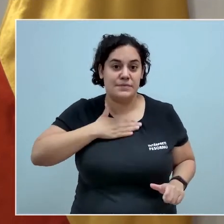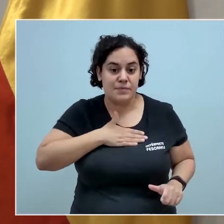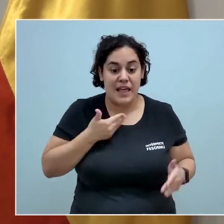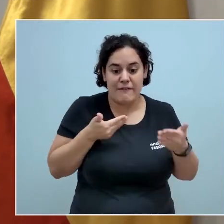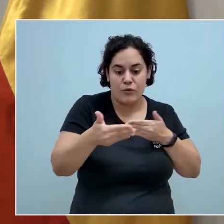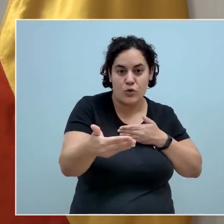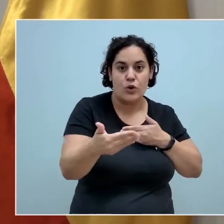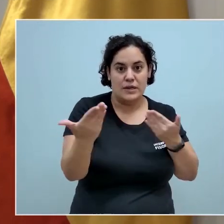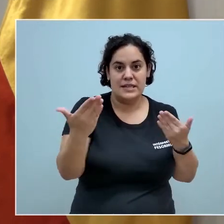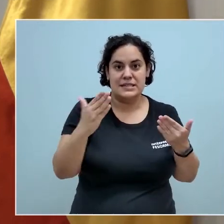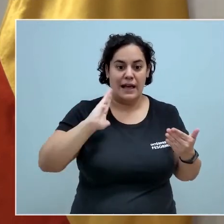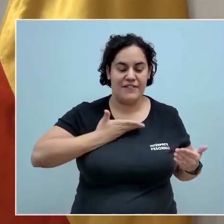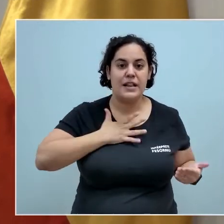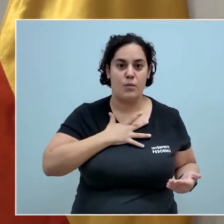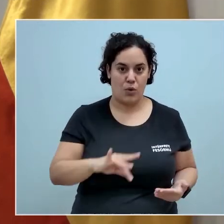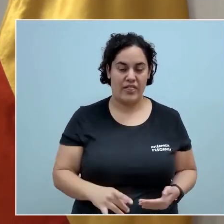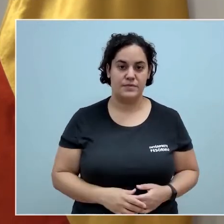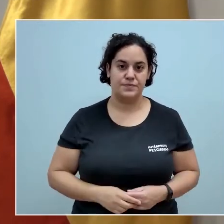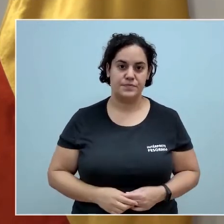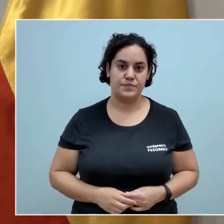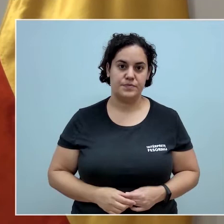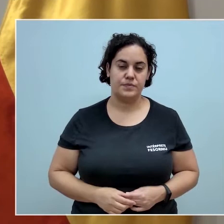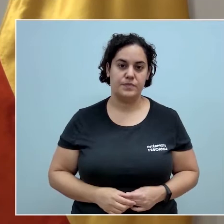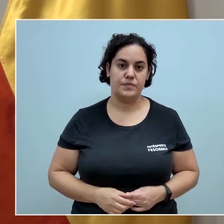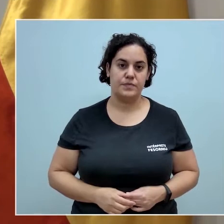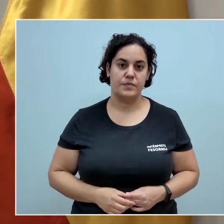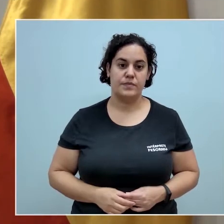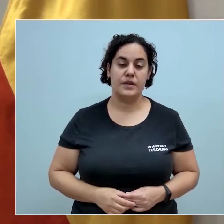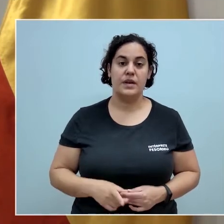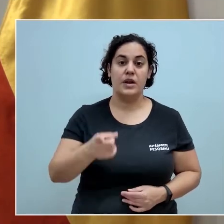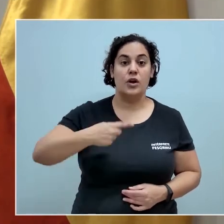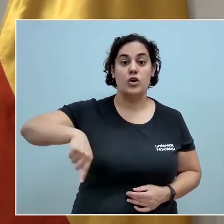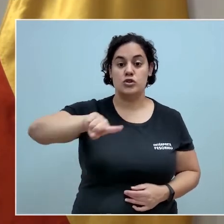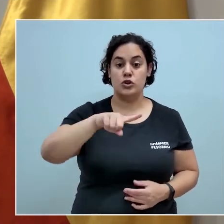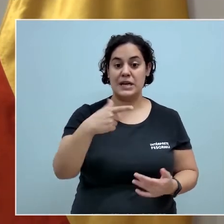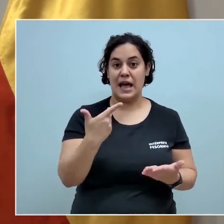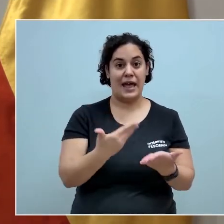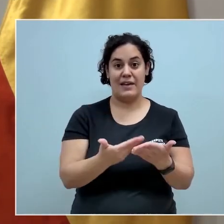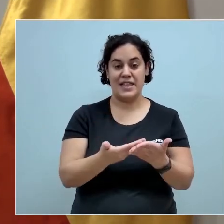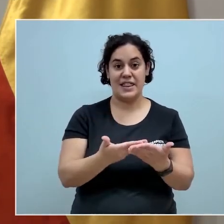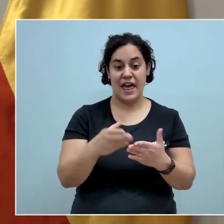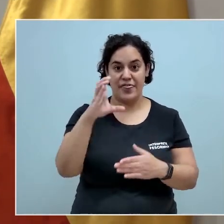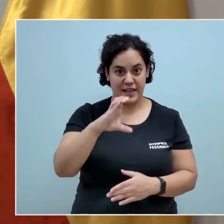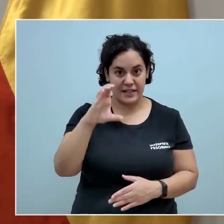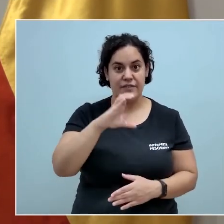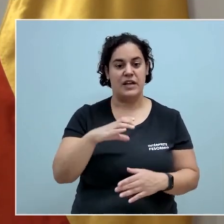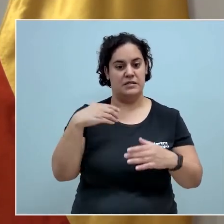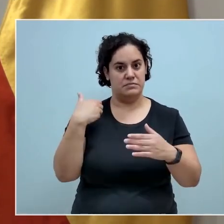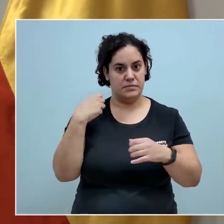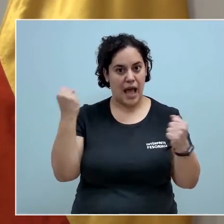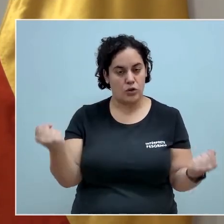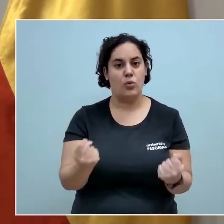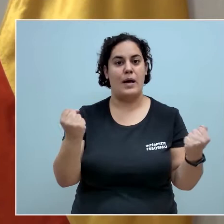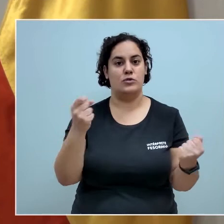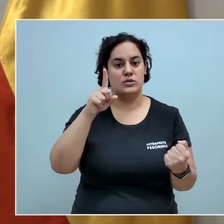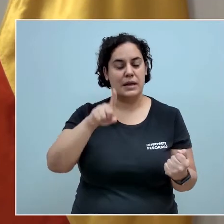futuro a medio y largo plazo. Vamos a seguir actuando en base a la evidencia científica, a los informes técnicos y, como he